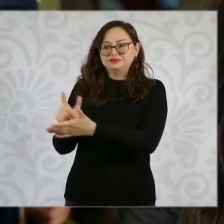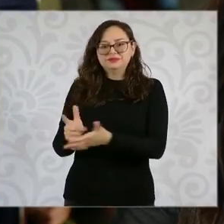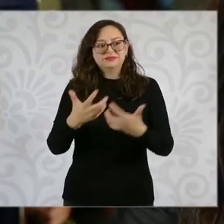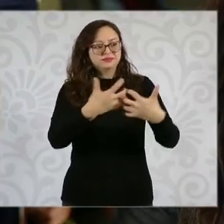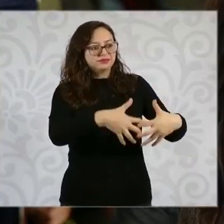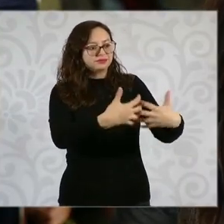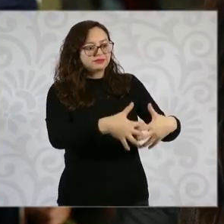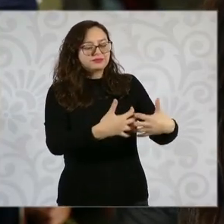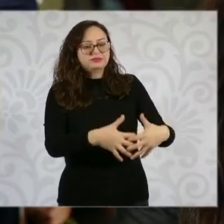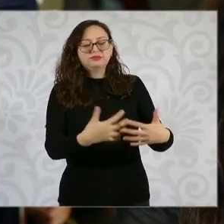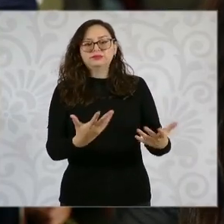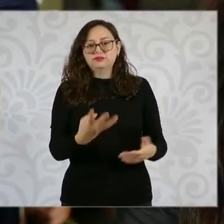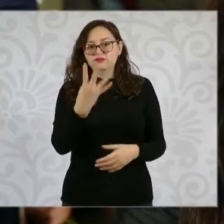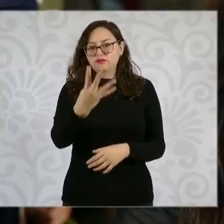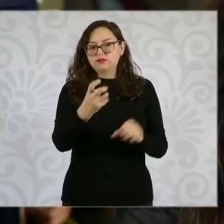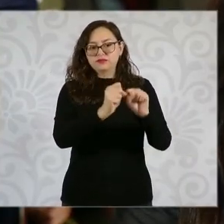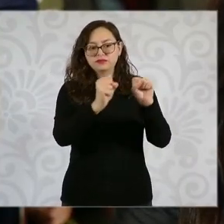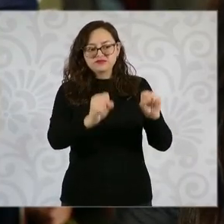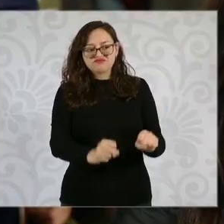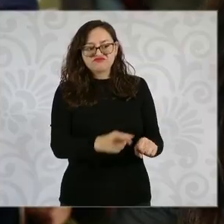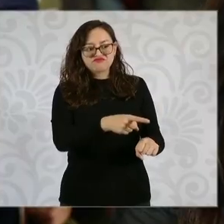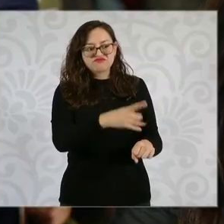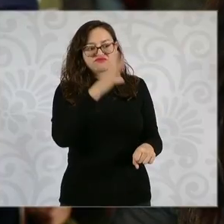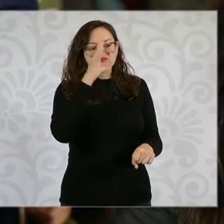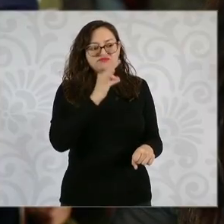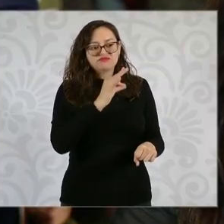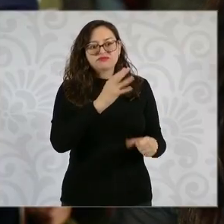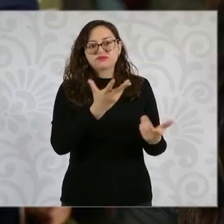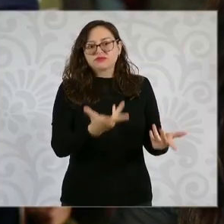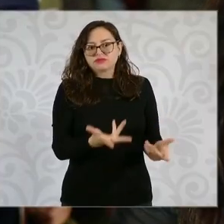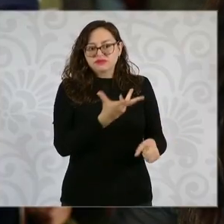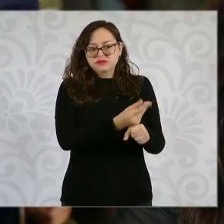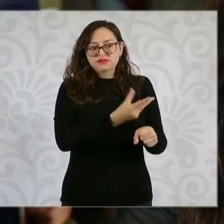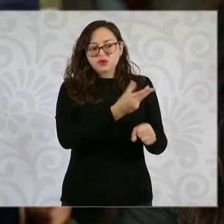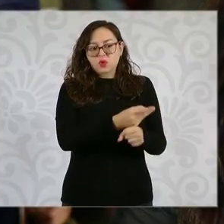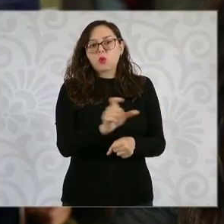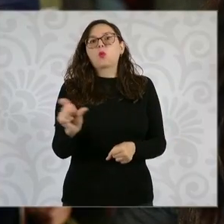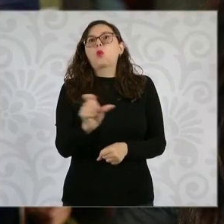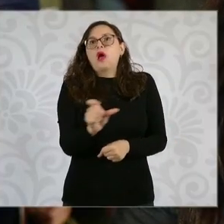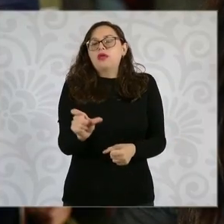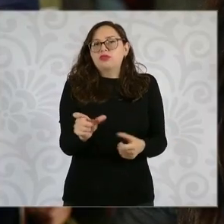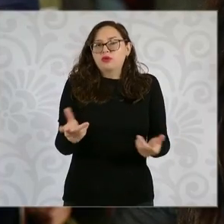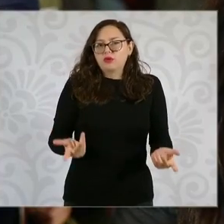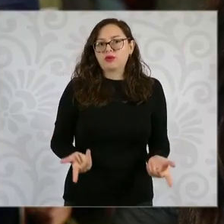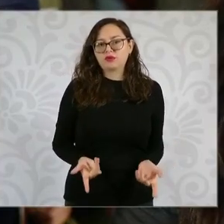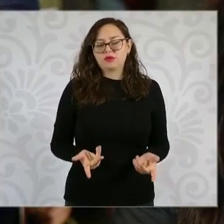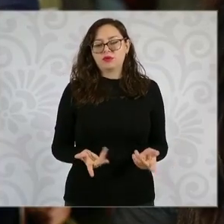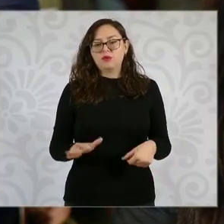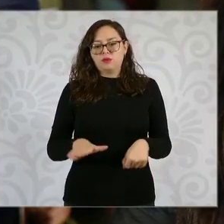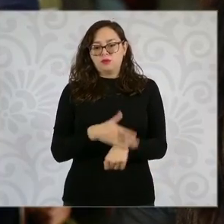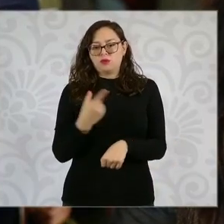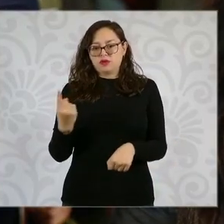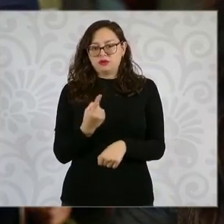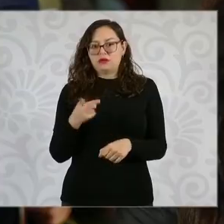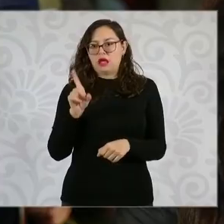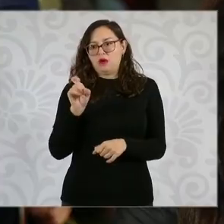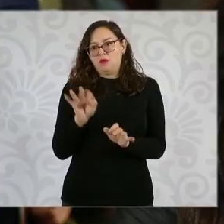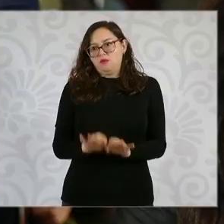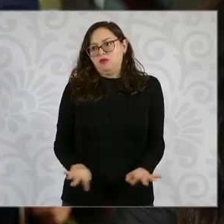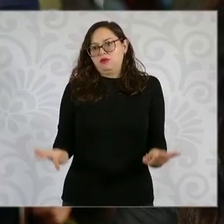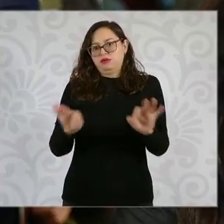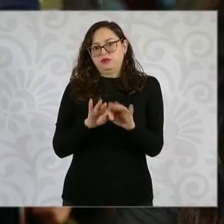que son, entiendo, 4 sistemas de bombeo que quedaron inundados? Si ya hay plazos para eso, porque pues el agua es